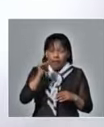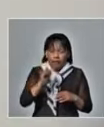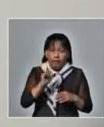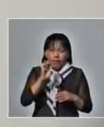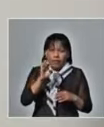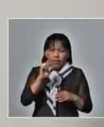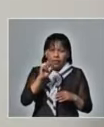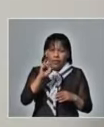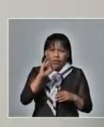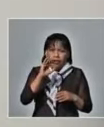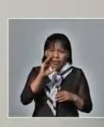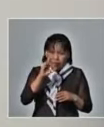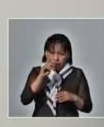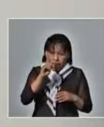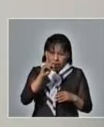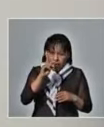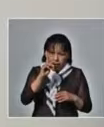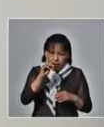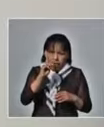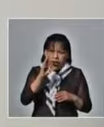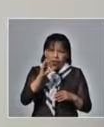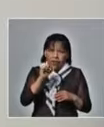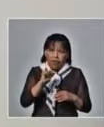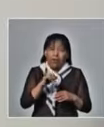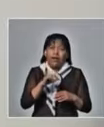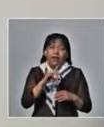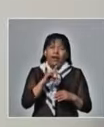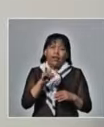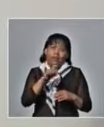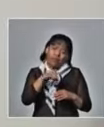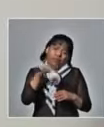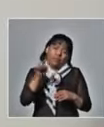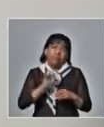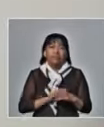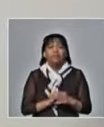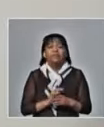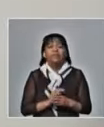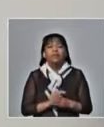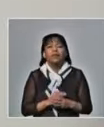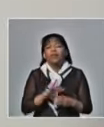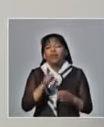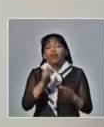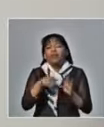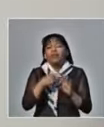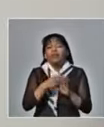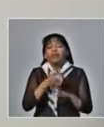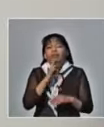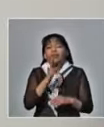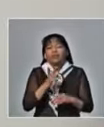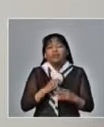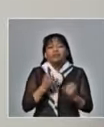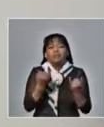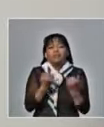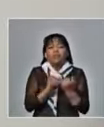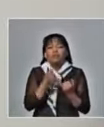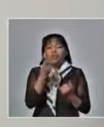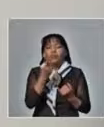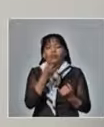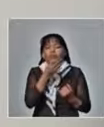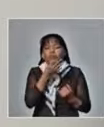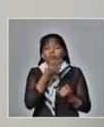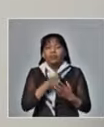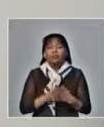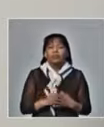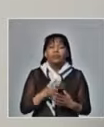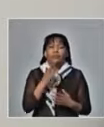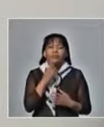Gracias, candidato. Pasamos a la etapa de contrarréplica, nuevamente con un minuto, y si desean hacer uso de la palabra,